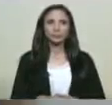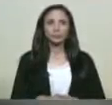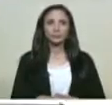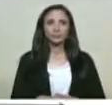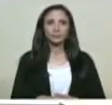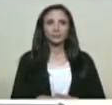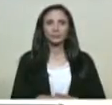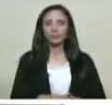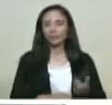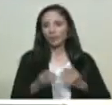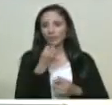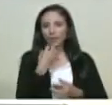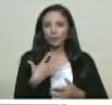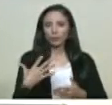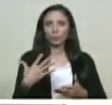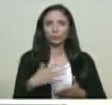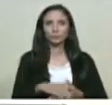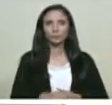Rey de la selva.